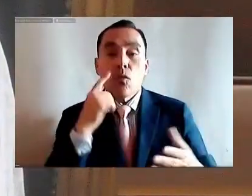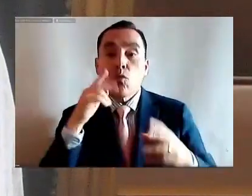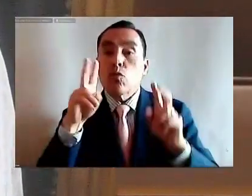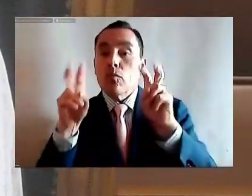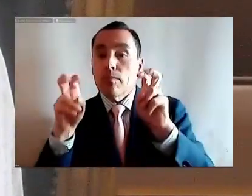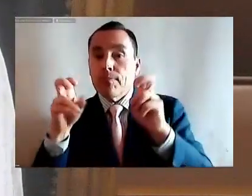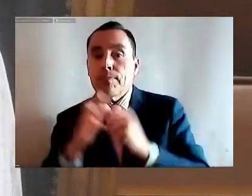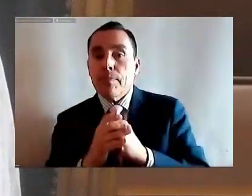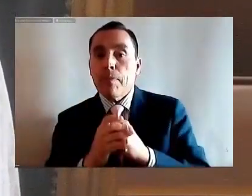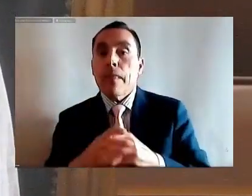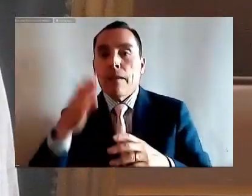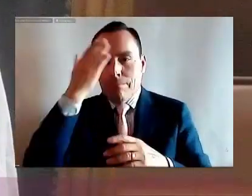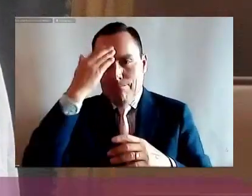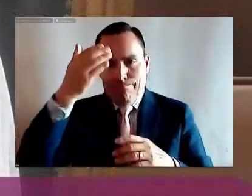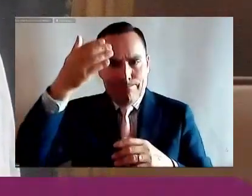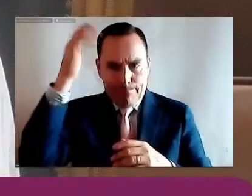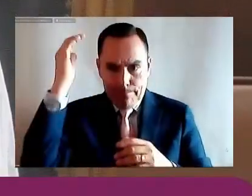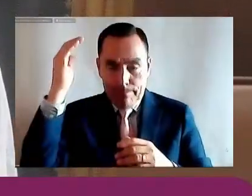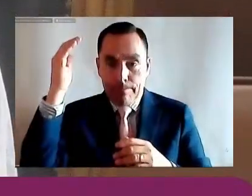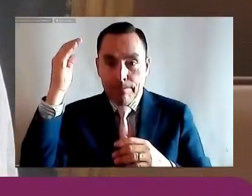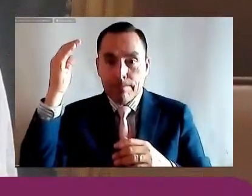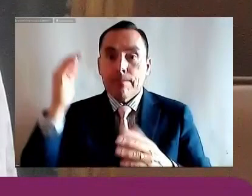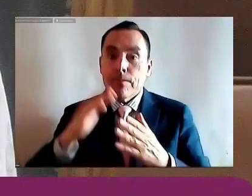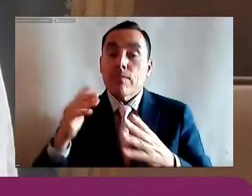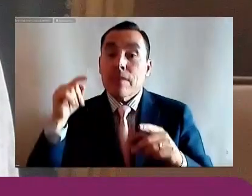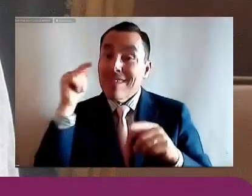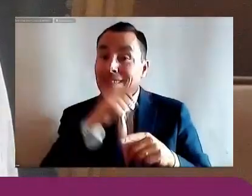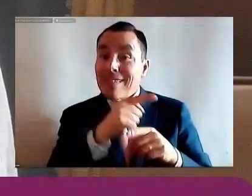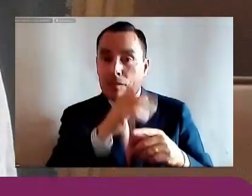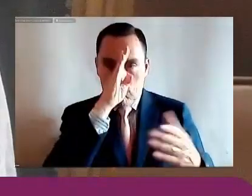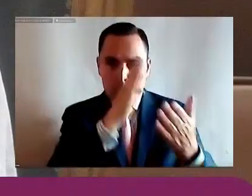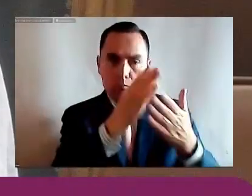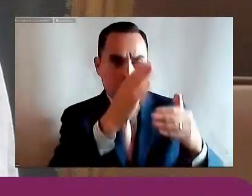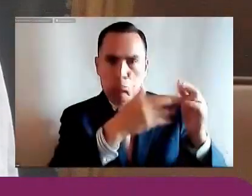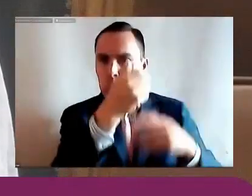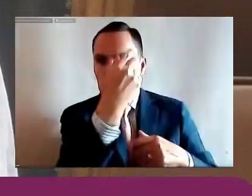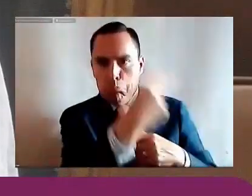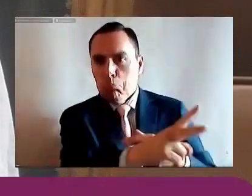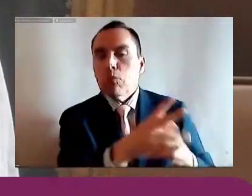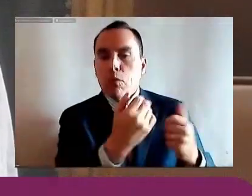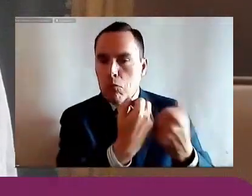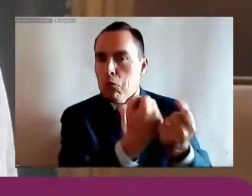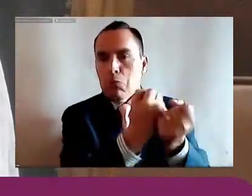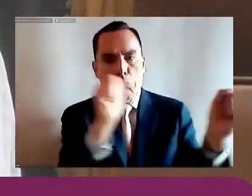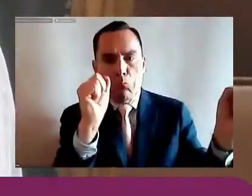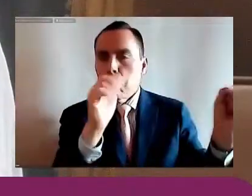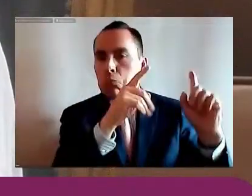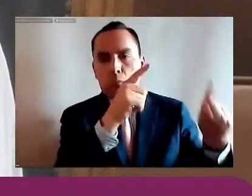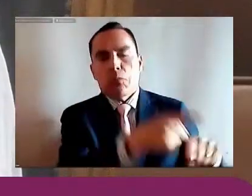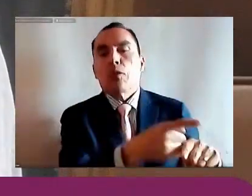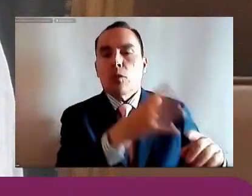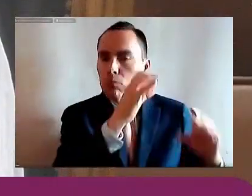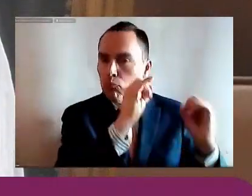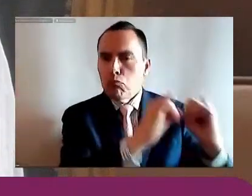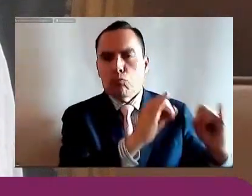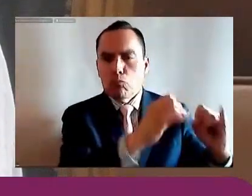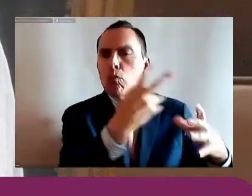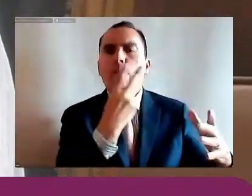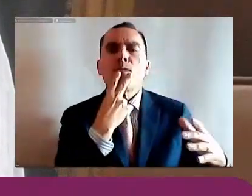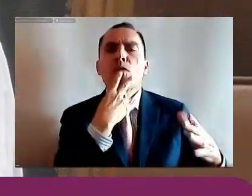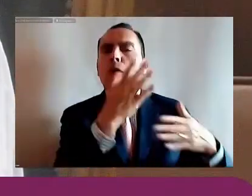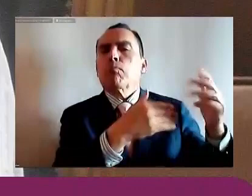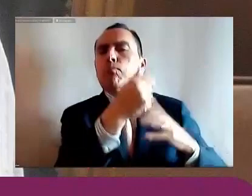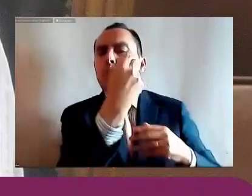la capacidad de las personas para tomar decisiones libres e informadas sobre sus vidas, de manera de poder